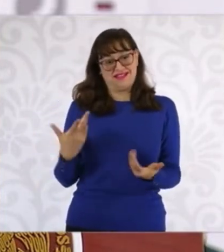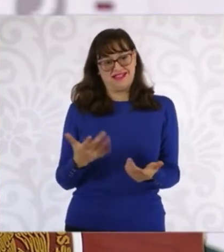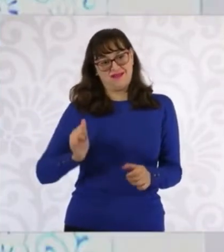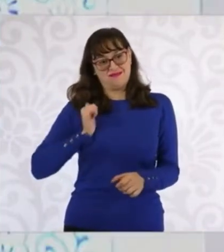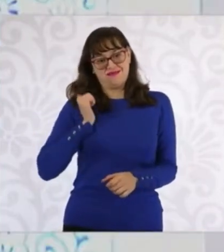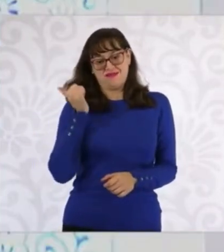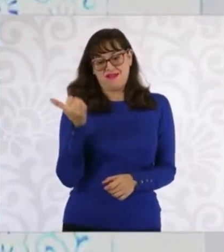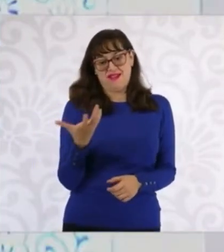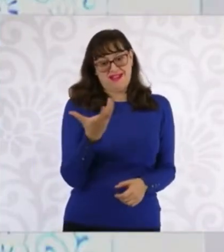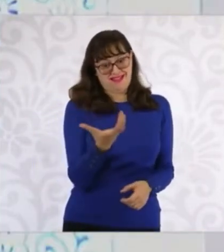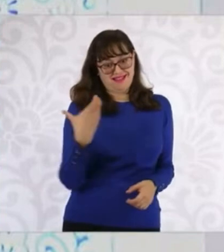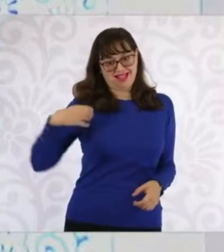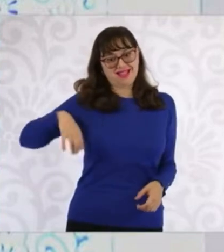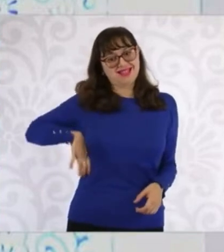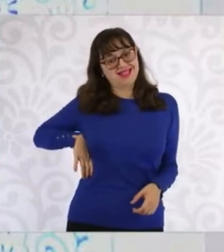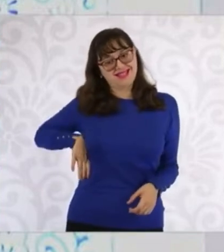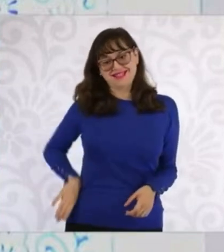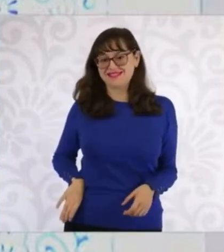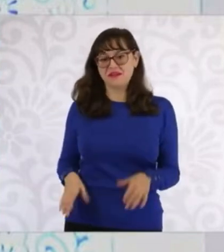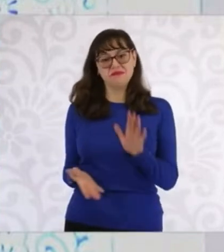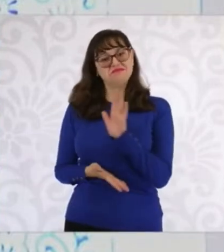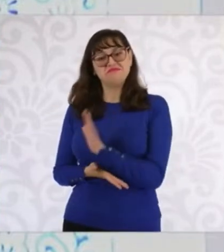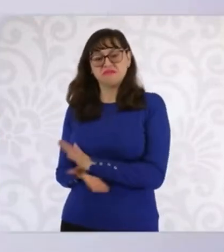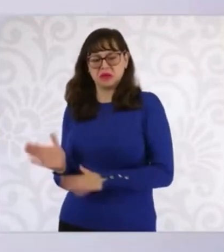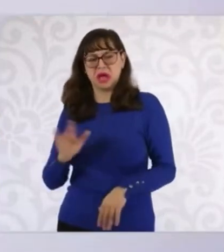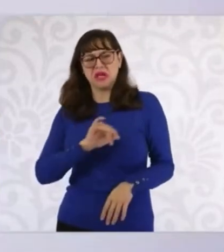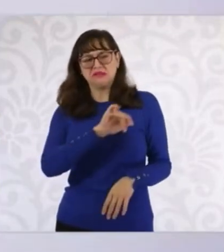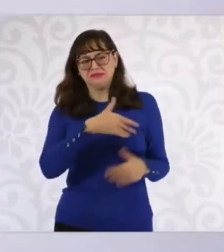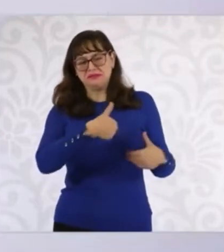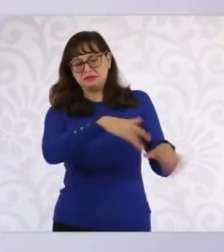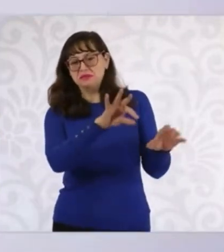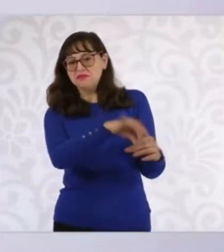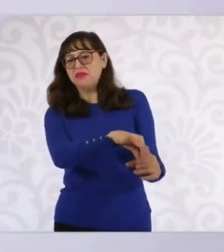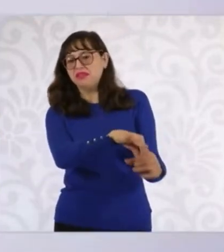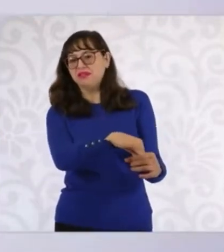presentan su renuncia pues para llevarse sus retiros.